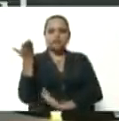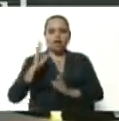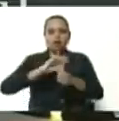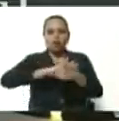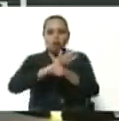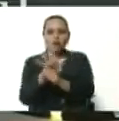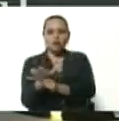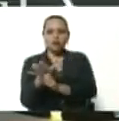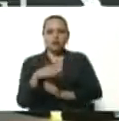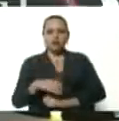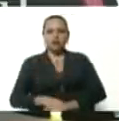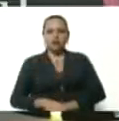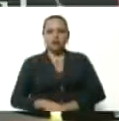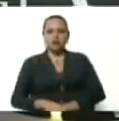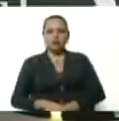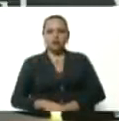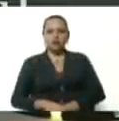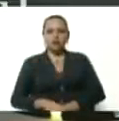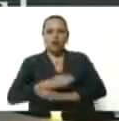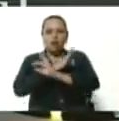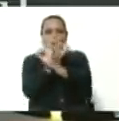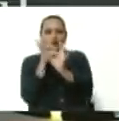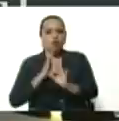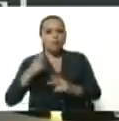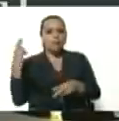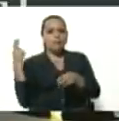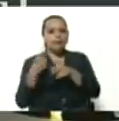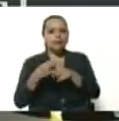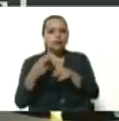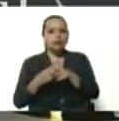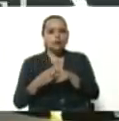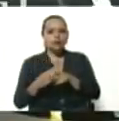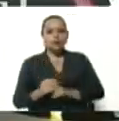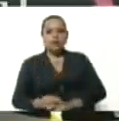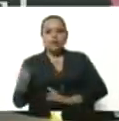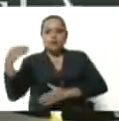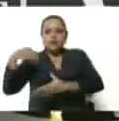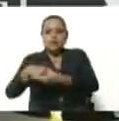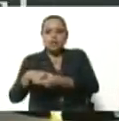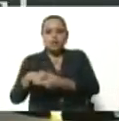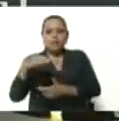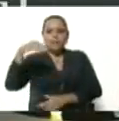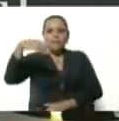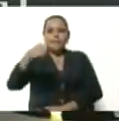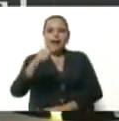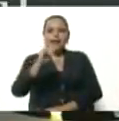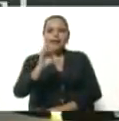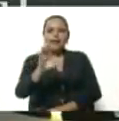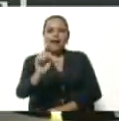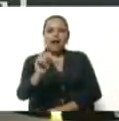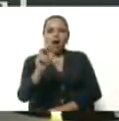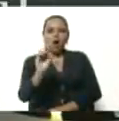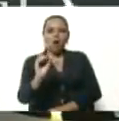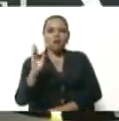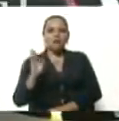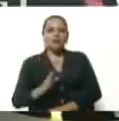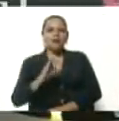coronavirus de manera mortal por Maicao y por la Guajira del lado